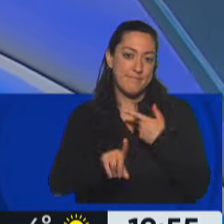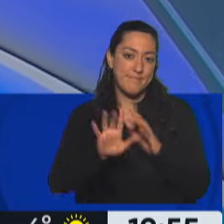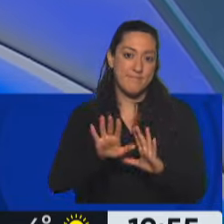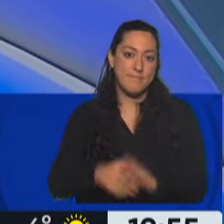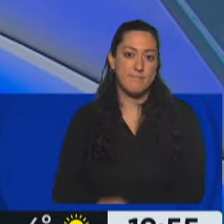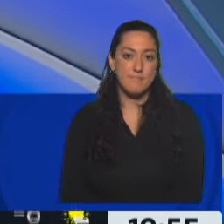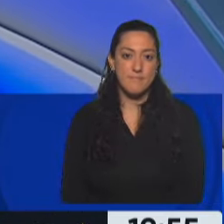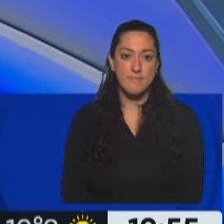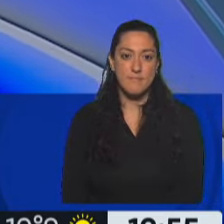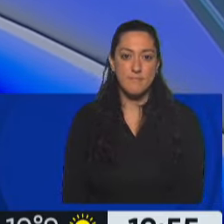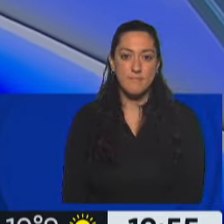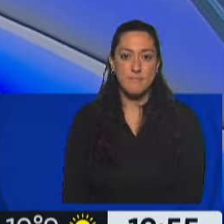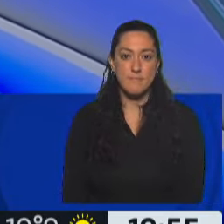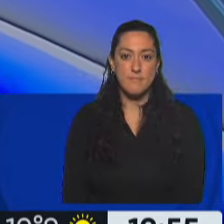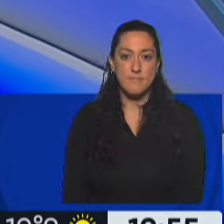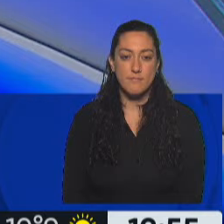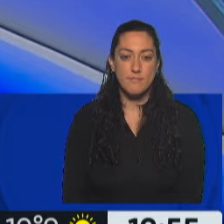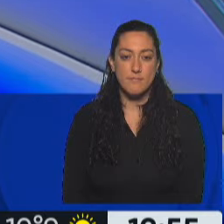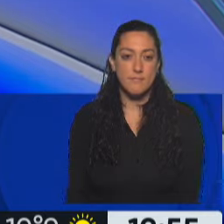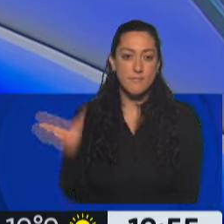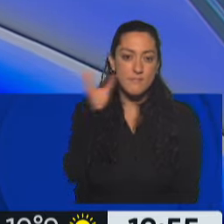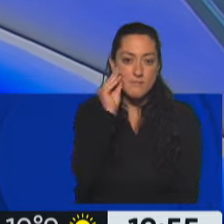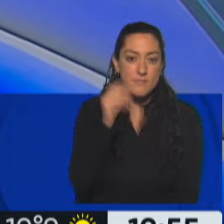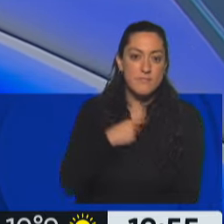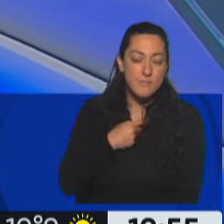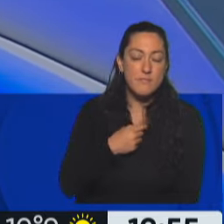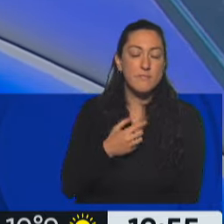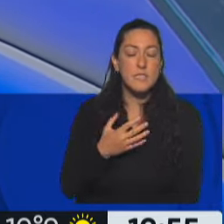vivo. Quise escucharlo. Lo sentí.